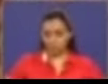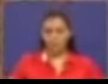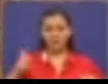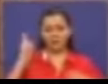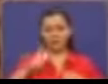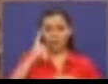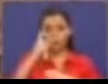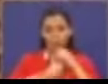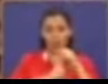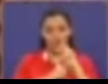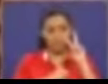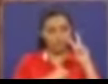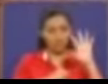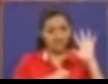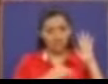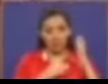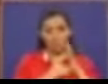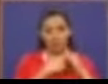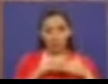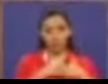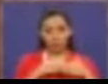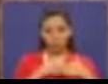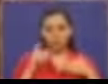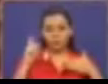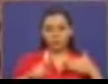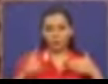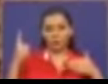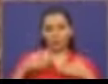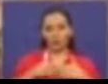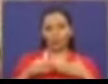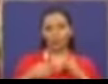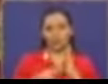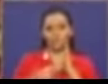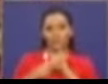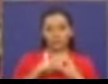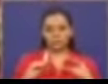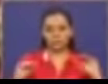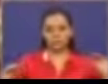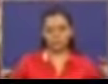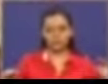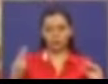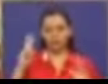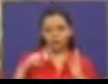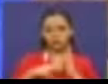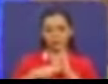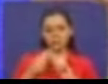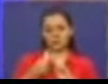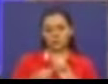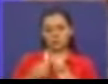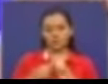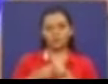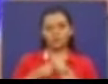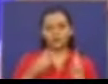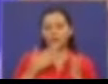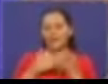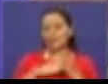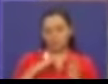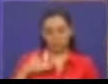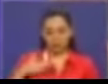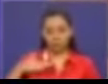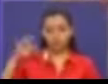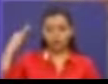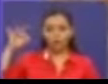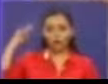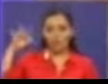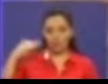mil dólares al año para empezar a pagar un dólar de impuesto a la renta. Más de 2 mil dólares mensual. Así es. Claro, si es un soltero y